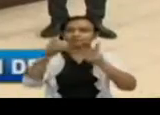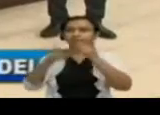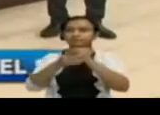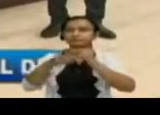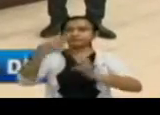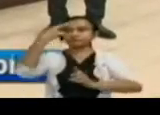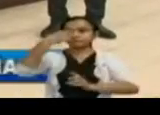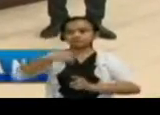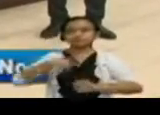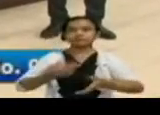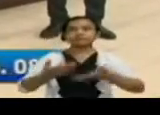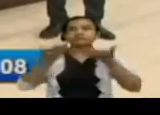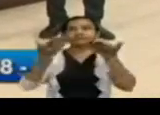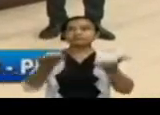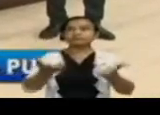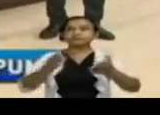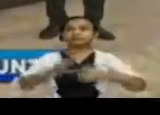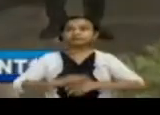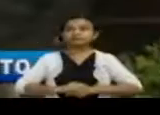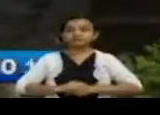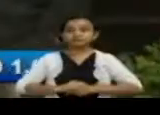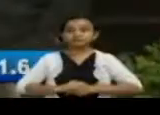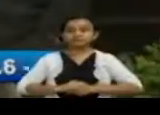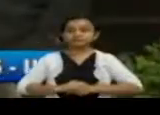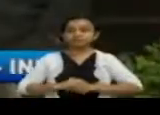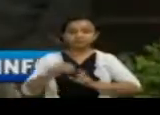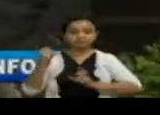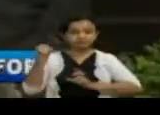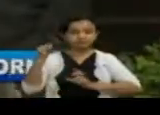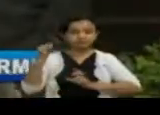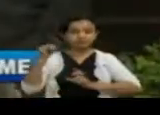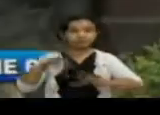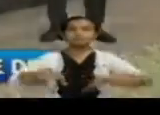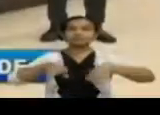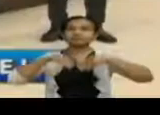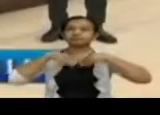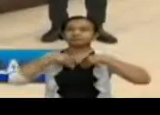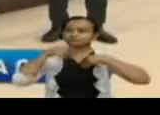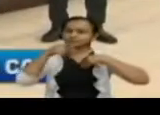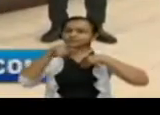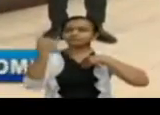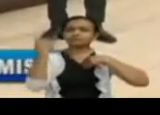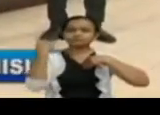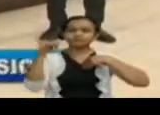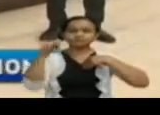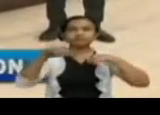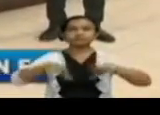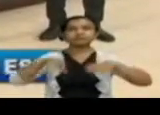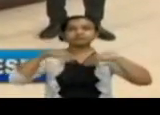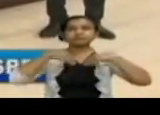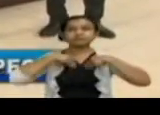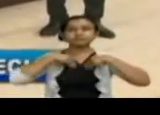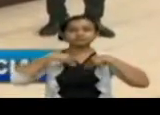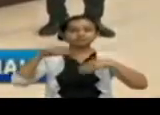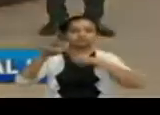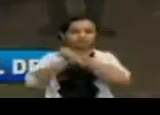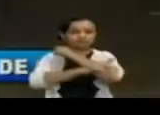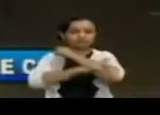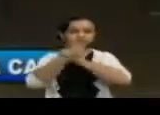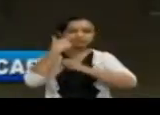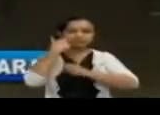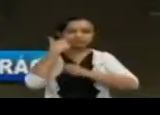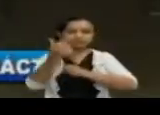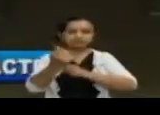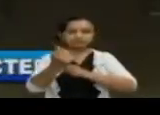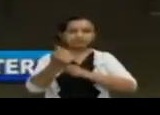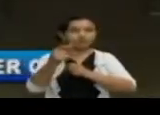Darlin Carolina Ríos, de 27 años, y Adolfo José Jarquín León, de 37, hijo del antiguo subprocurador, son los